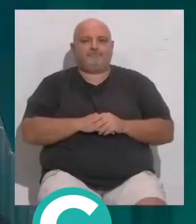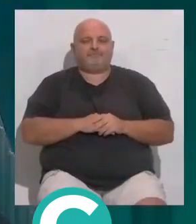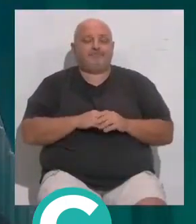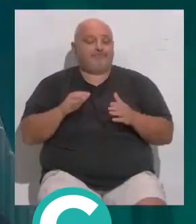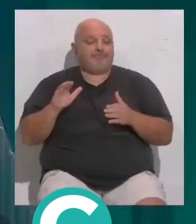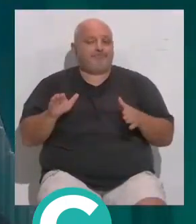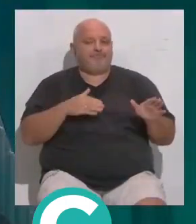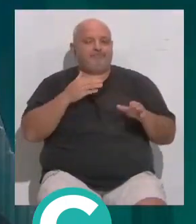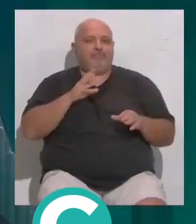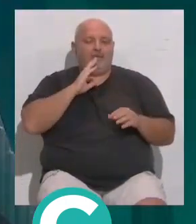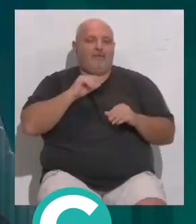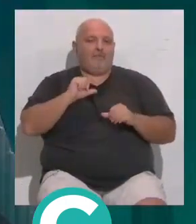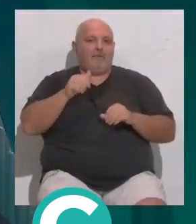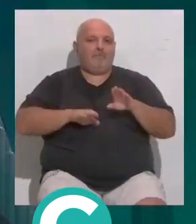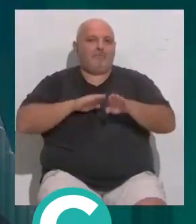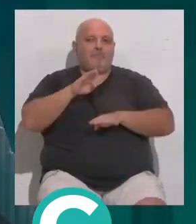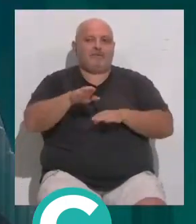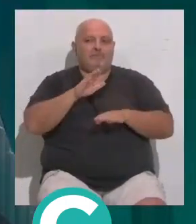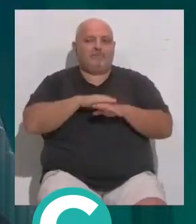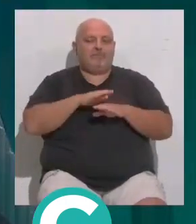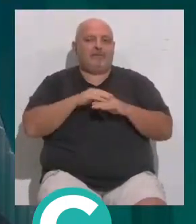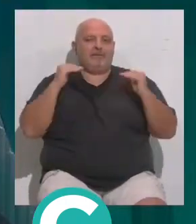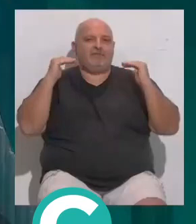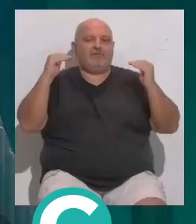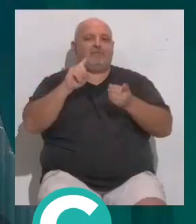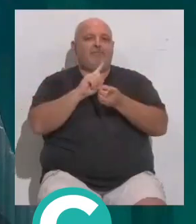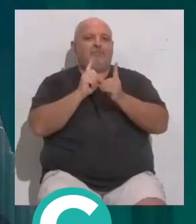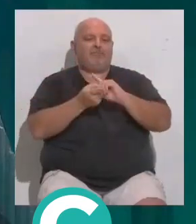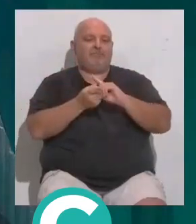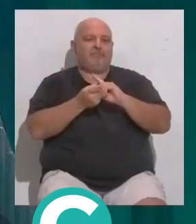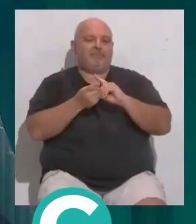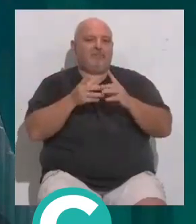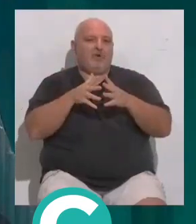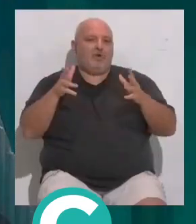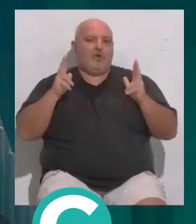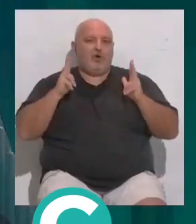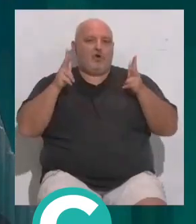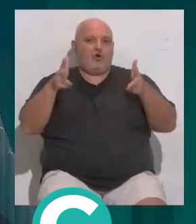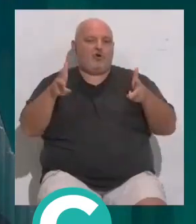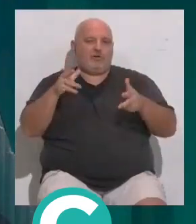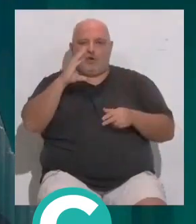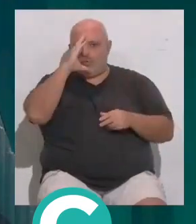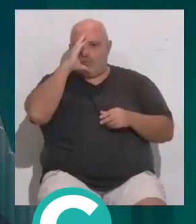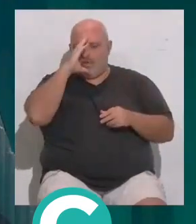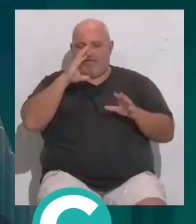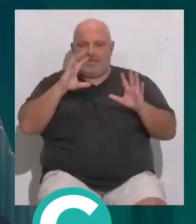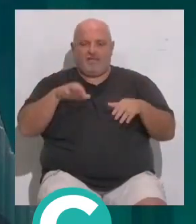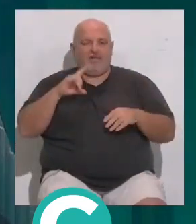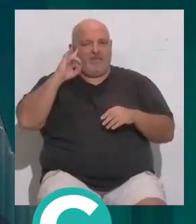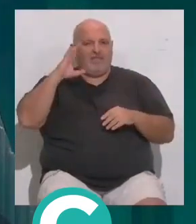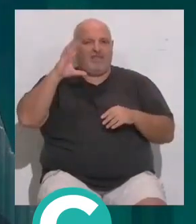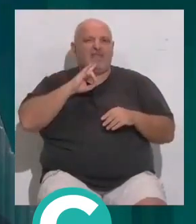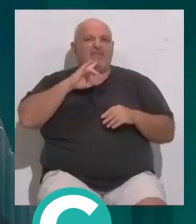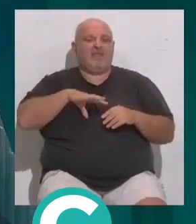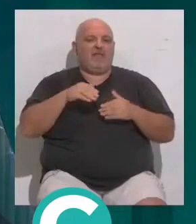Pues ya se ha dado el primer paso para que la tribuna se convierta en el Gran Hotel Luna de Cádiz. La idea